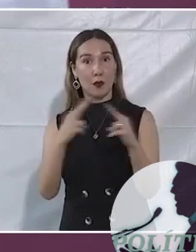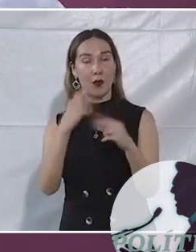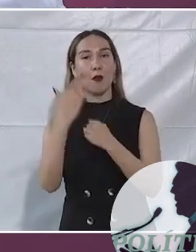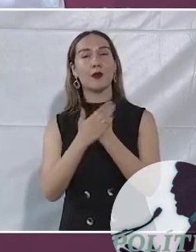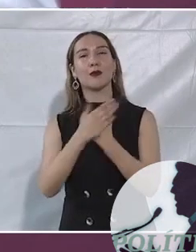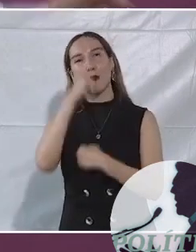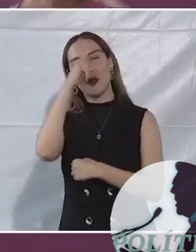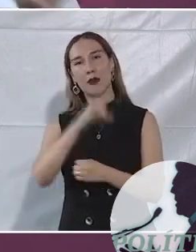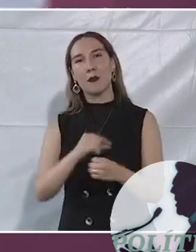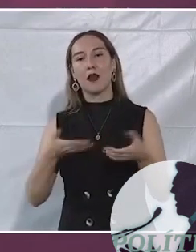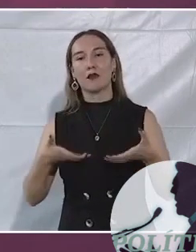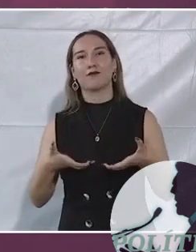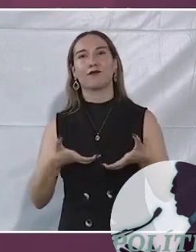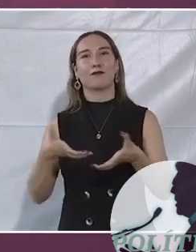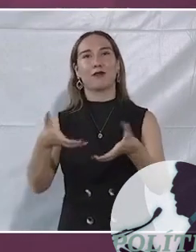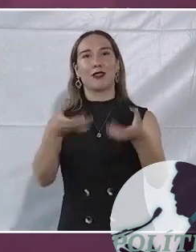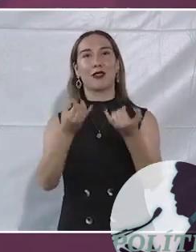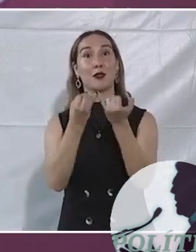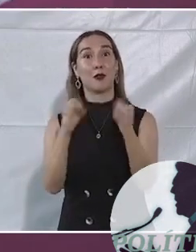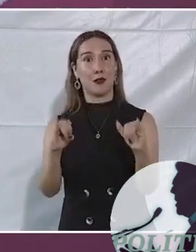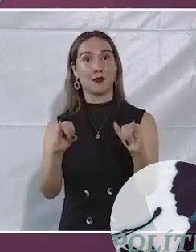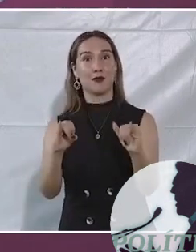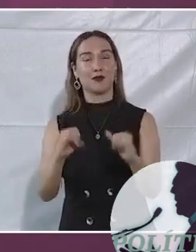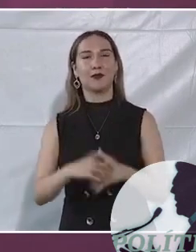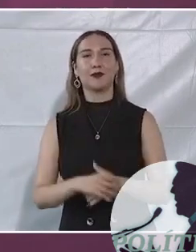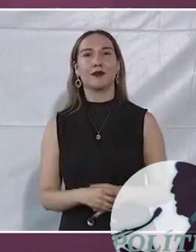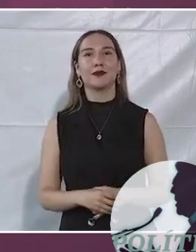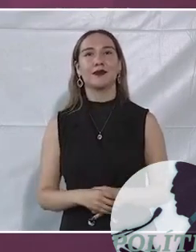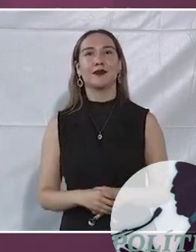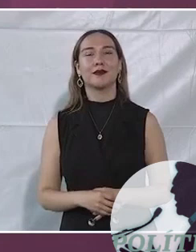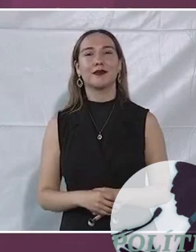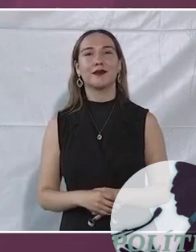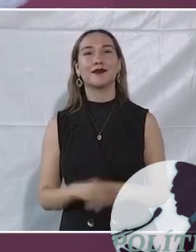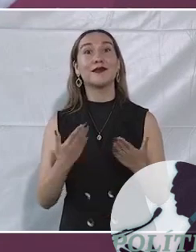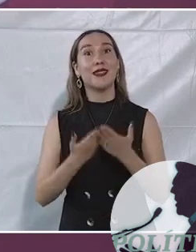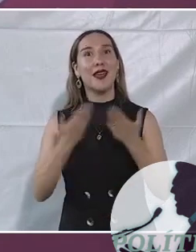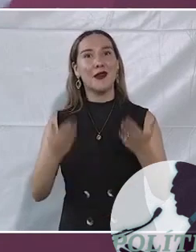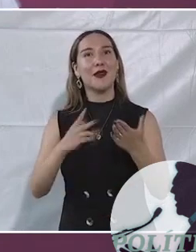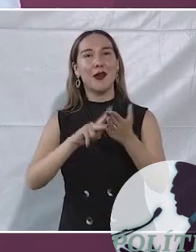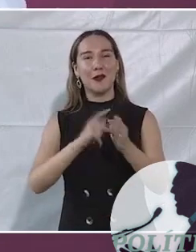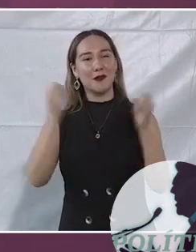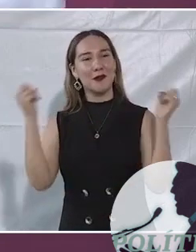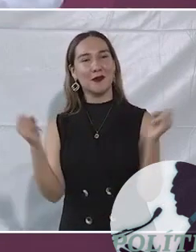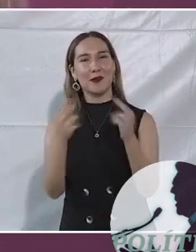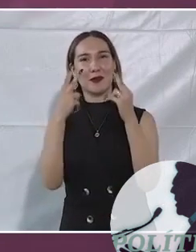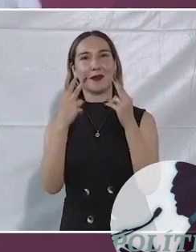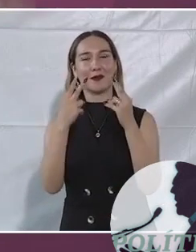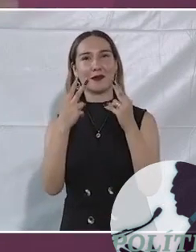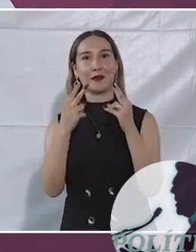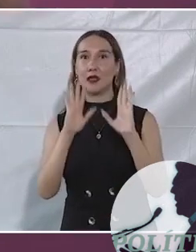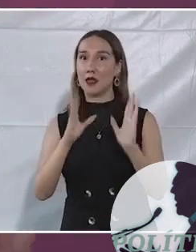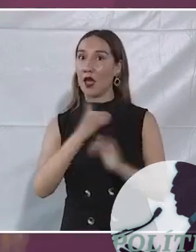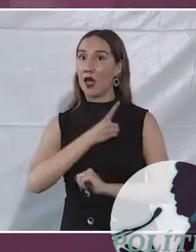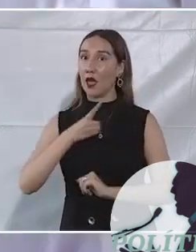de la carretera y vamos a hacer de nuevo un recuento. Ya para entonces tienen que